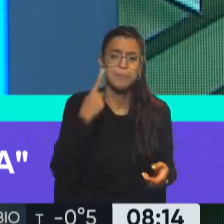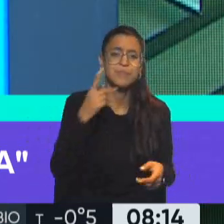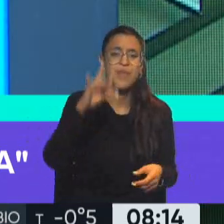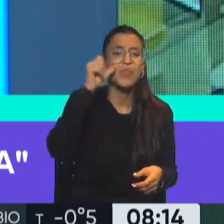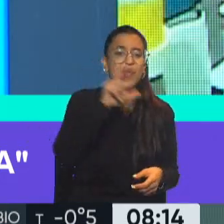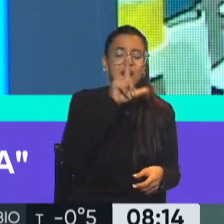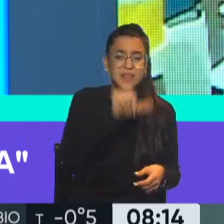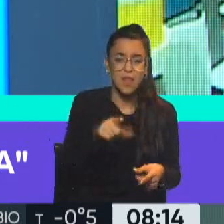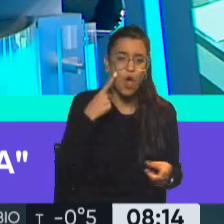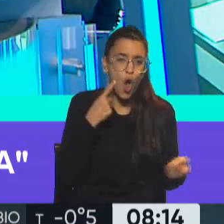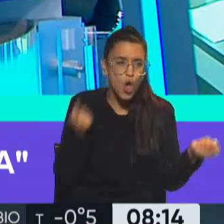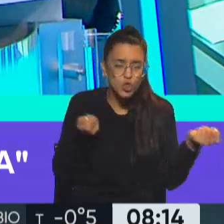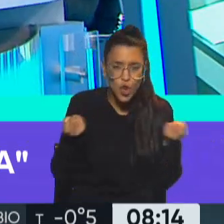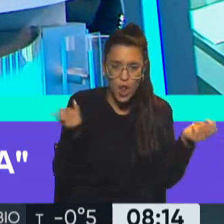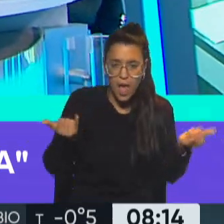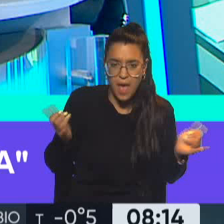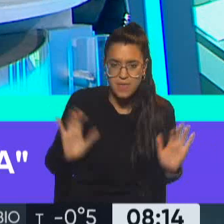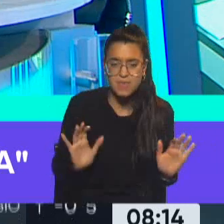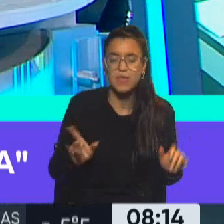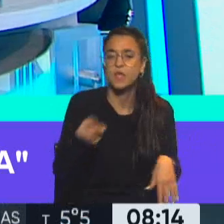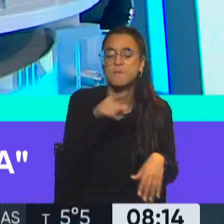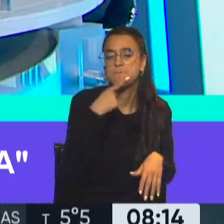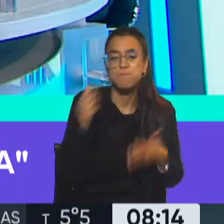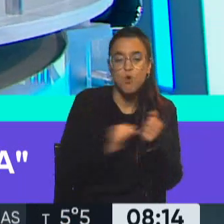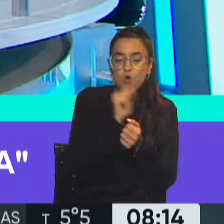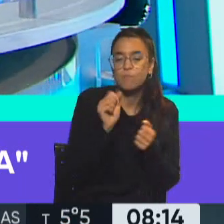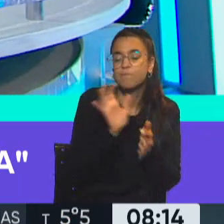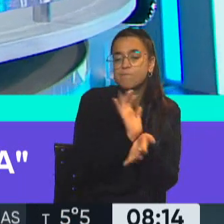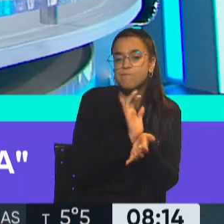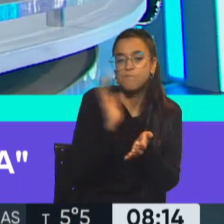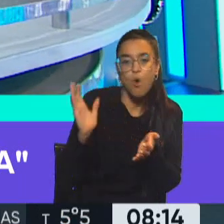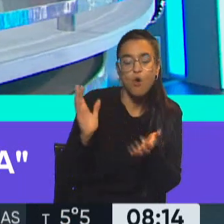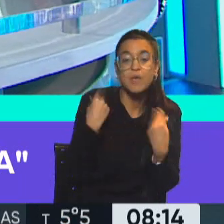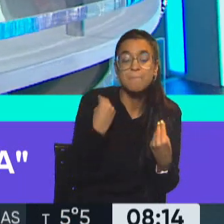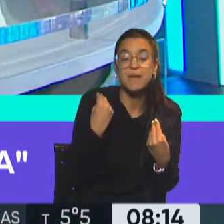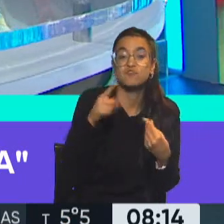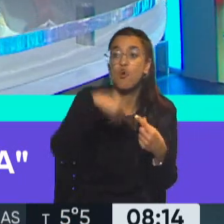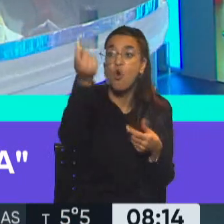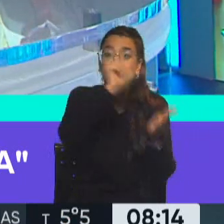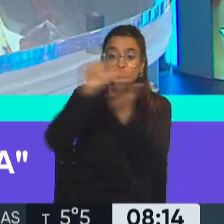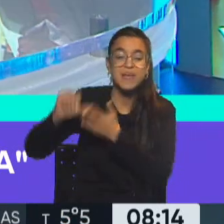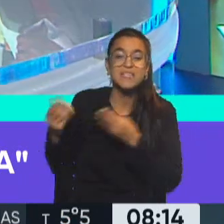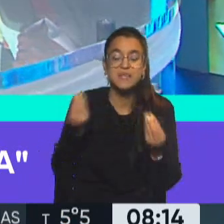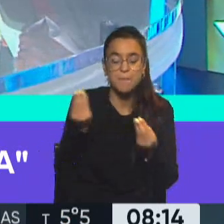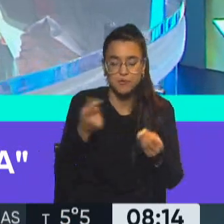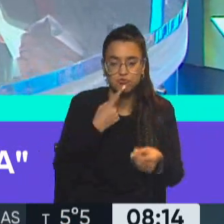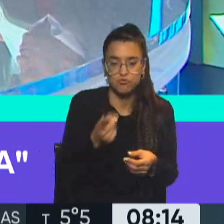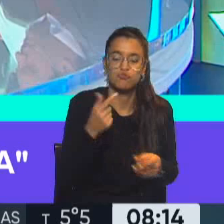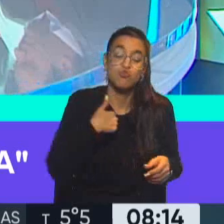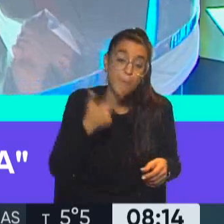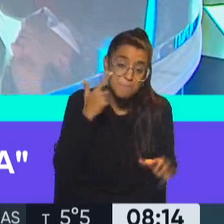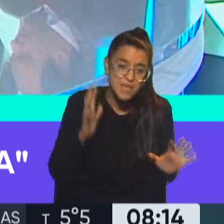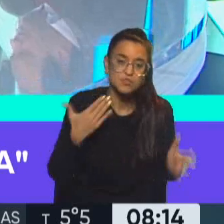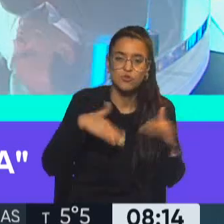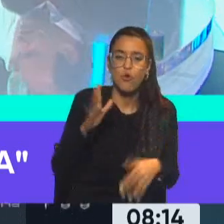Delta. Está controlada. No se está produciendo lo que se esperaba que ocurrió en otros países. Yo creo que ahí tiene que ver mucho